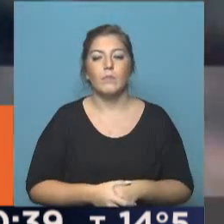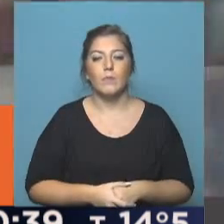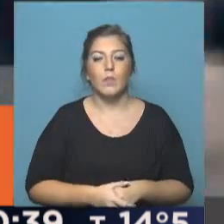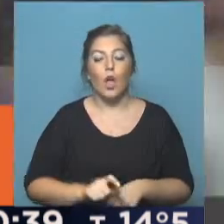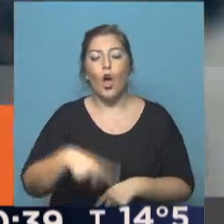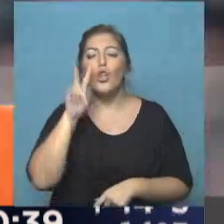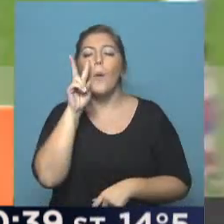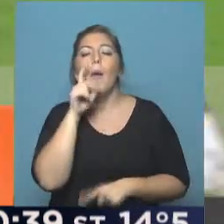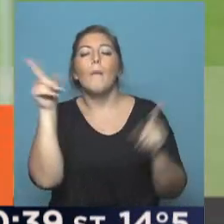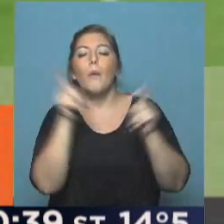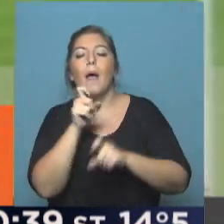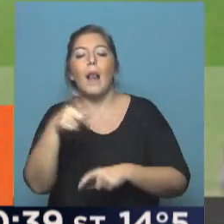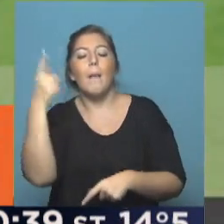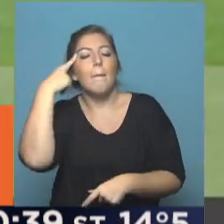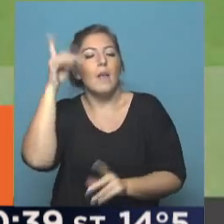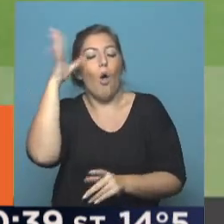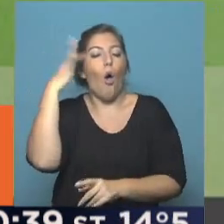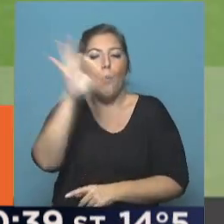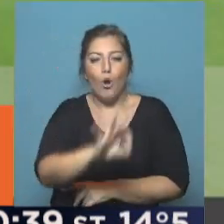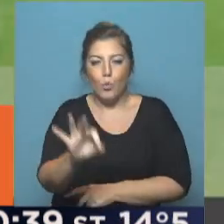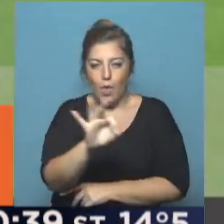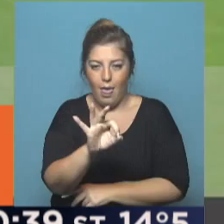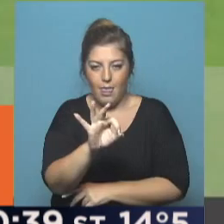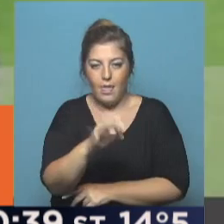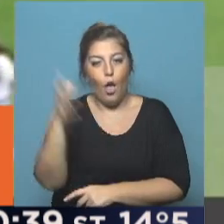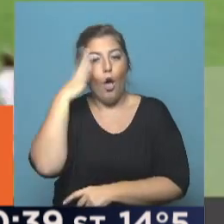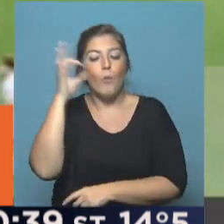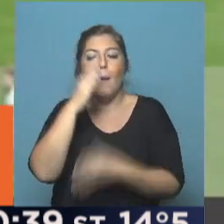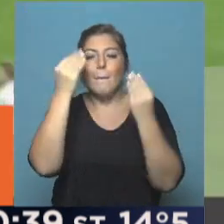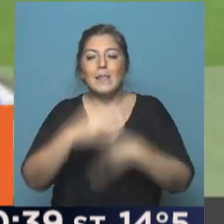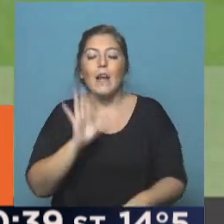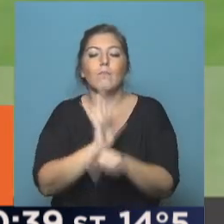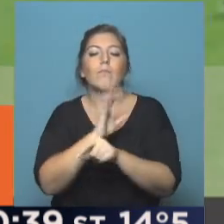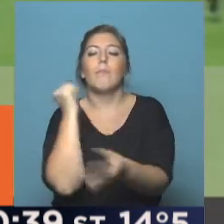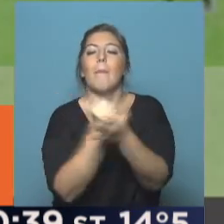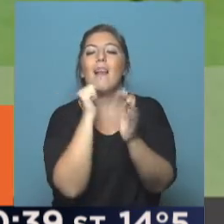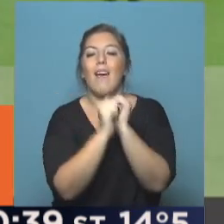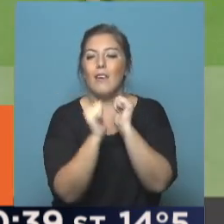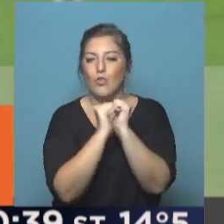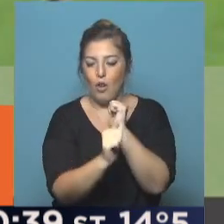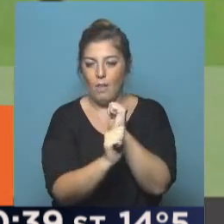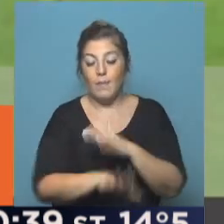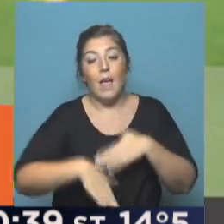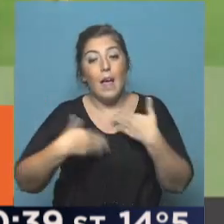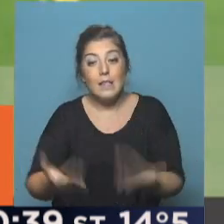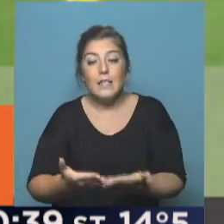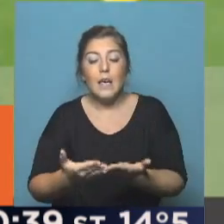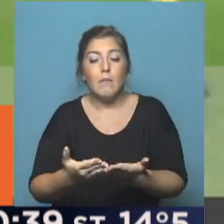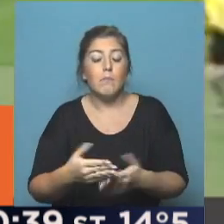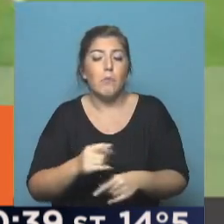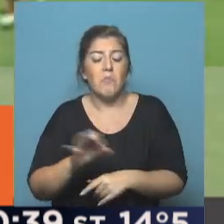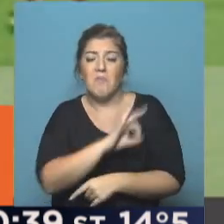verían un problema, él vio una oportunidad. La oportunidad de empezar a hacer historia. Así que hizo lo que nadie podía